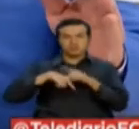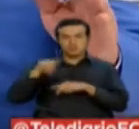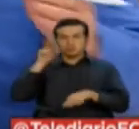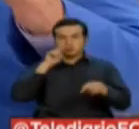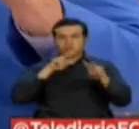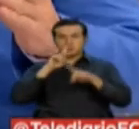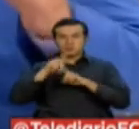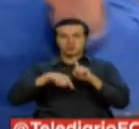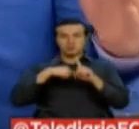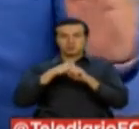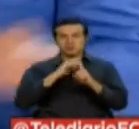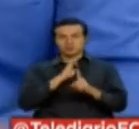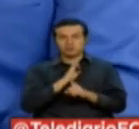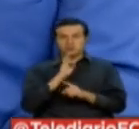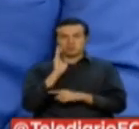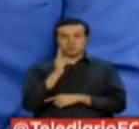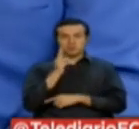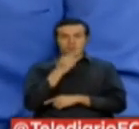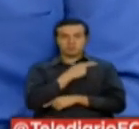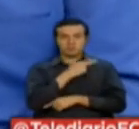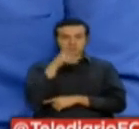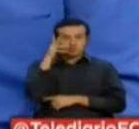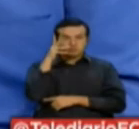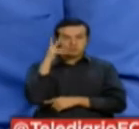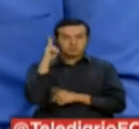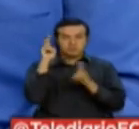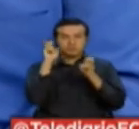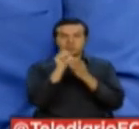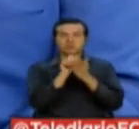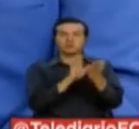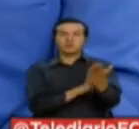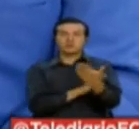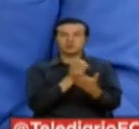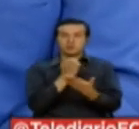análisis adicional técnico y académico sobre el programa económico